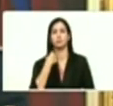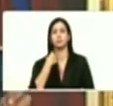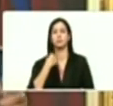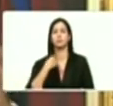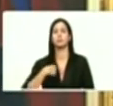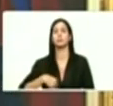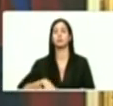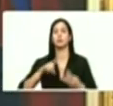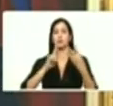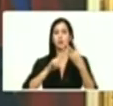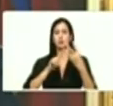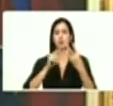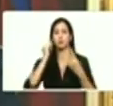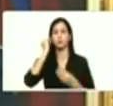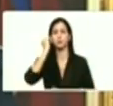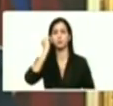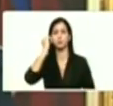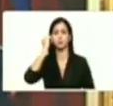tercer lugar dije